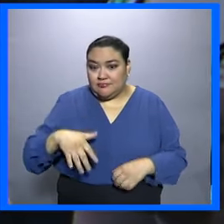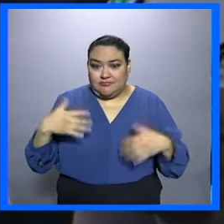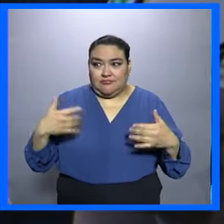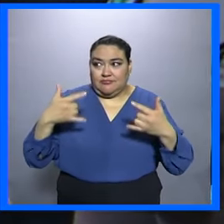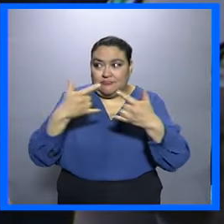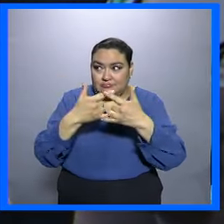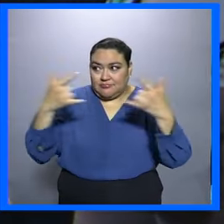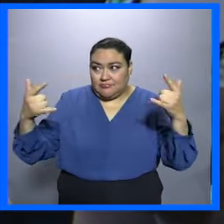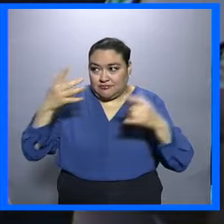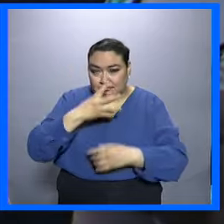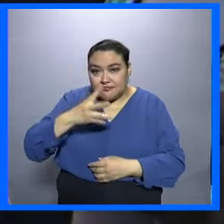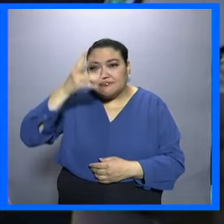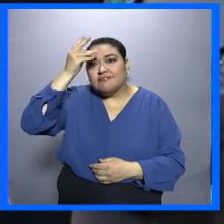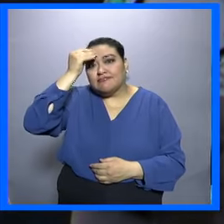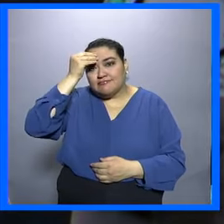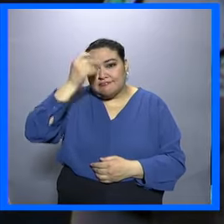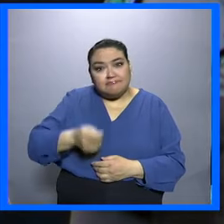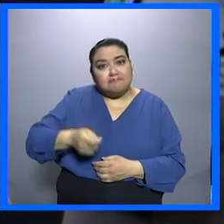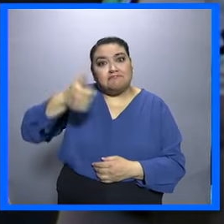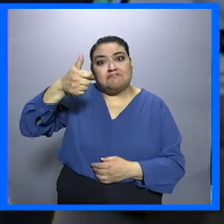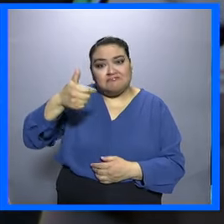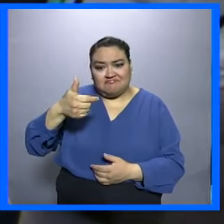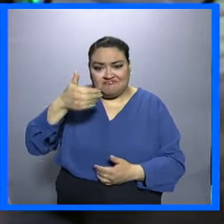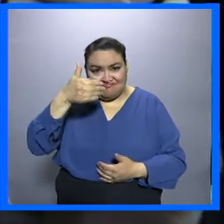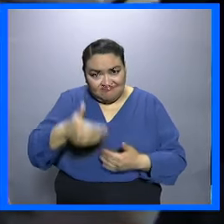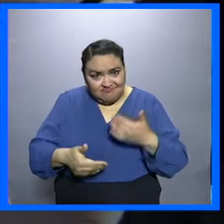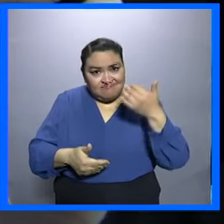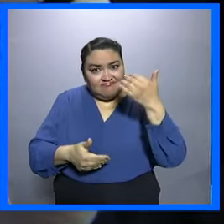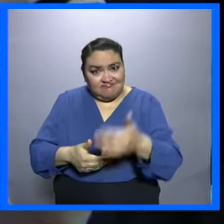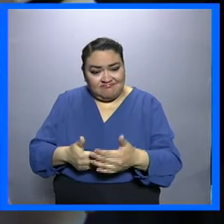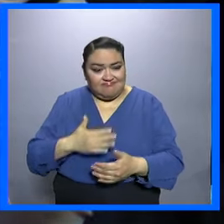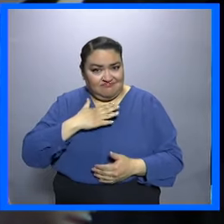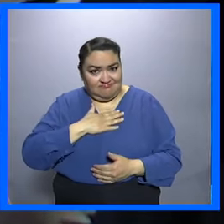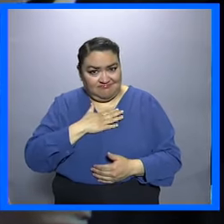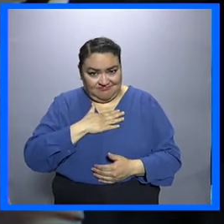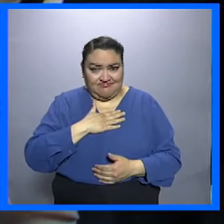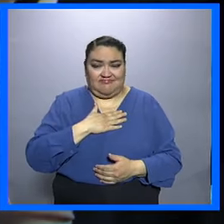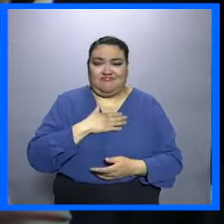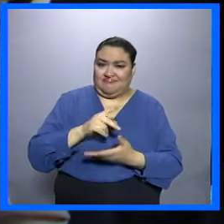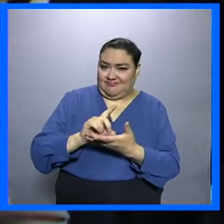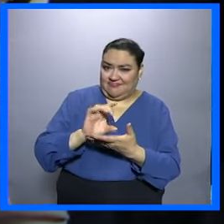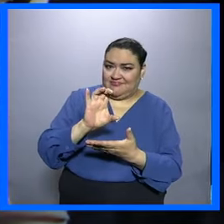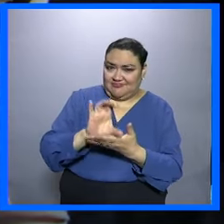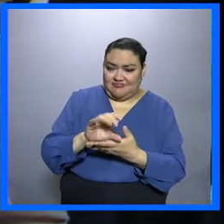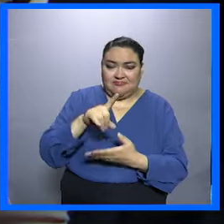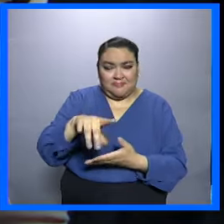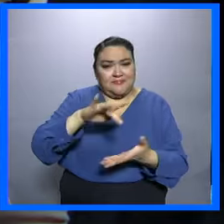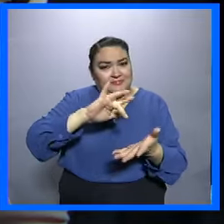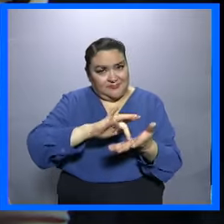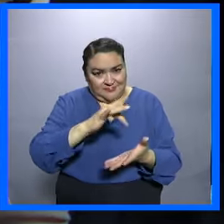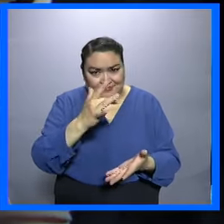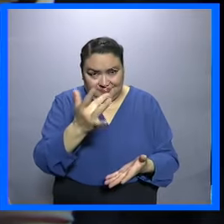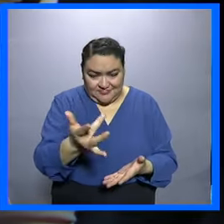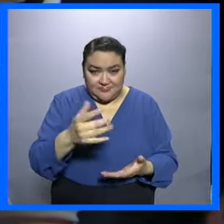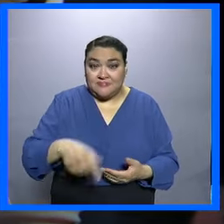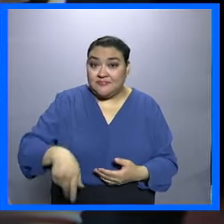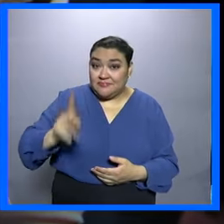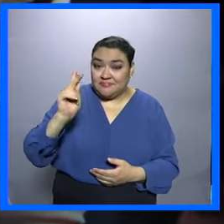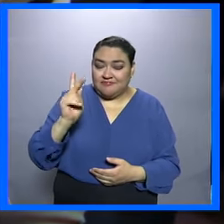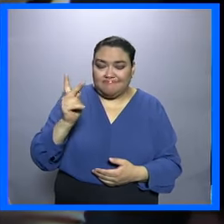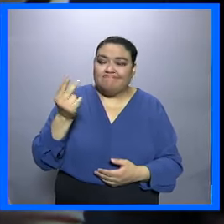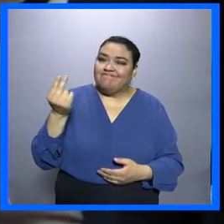experiencia, fue como un primer gran avance para nosotras las personas con discapacidad, lo cual agradecemos, pero